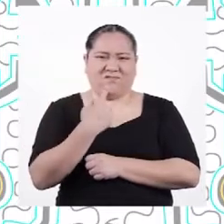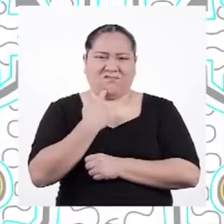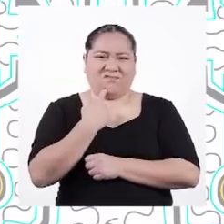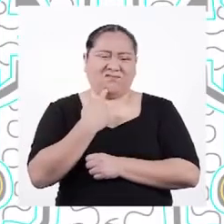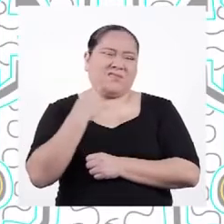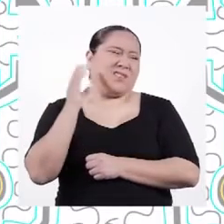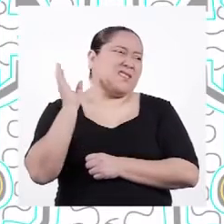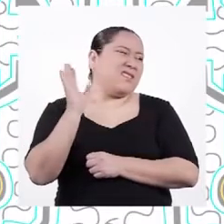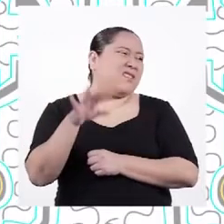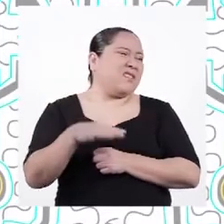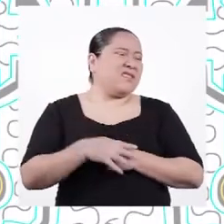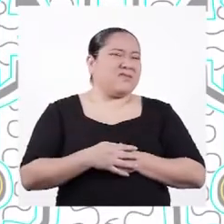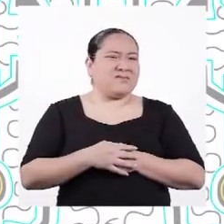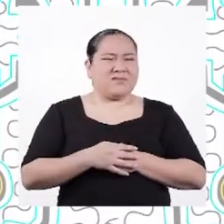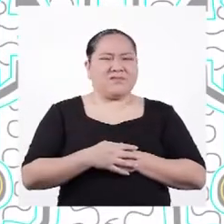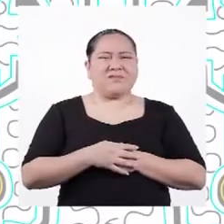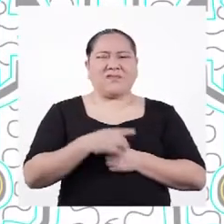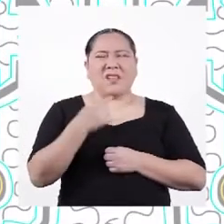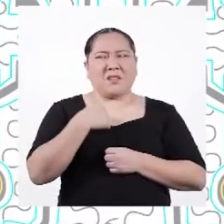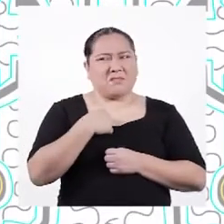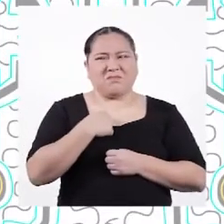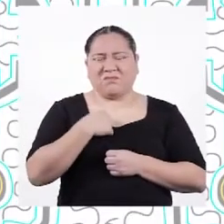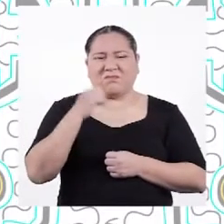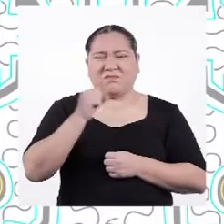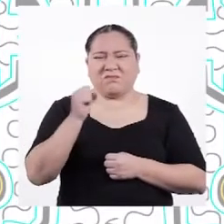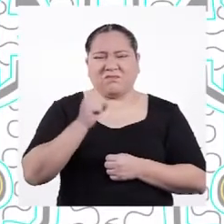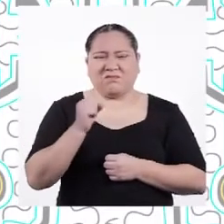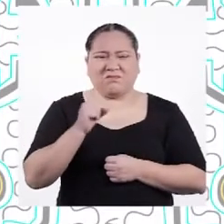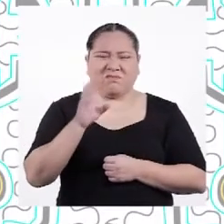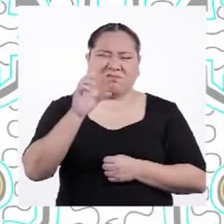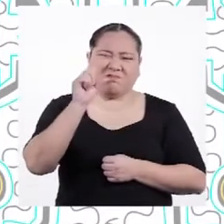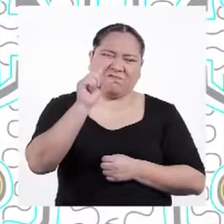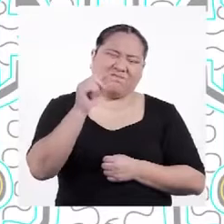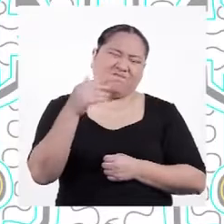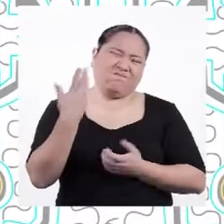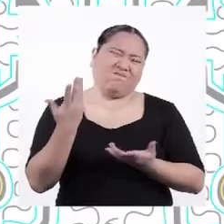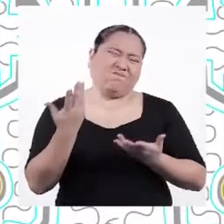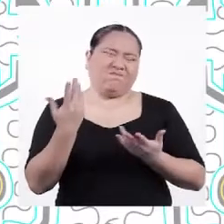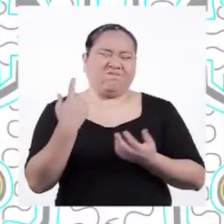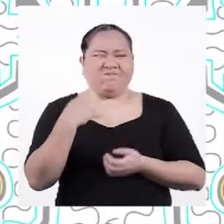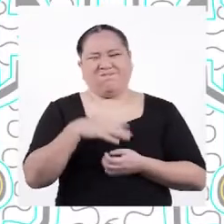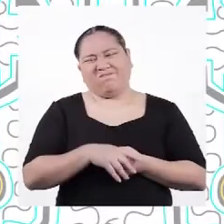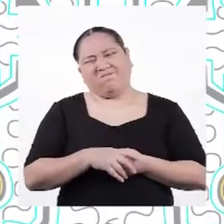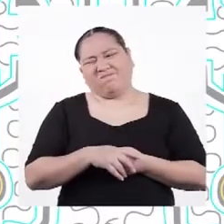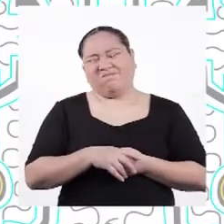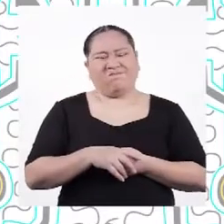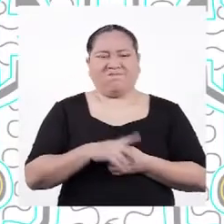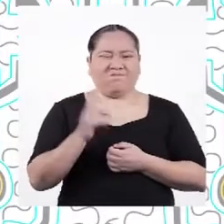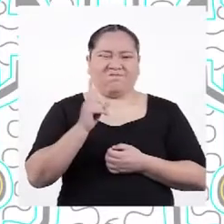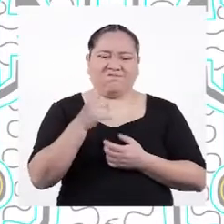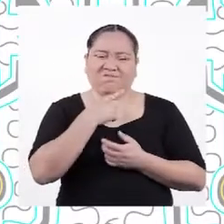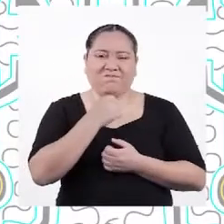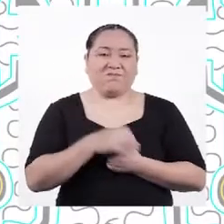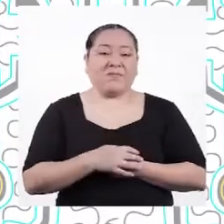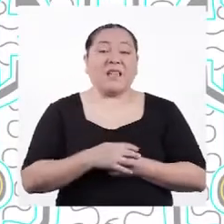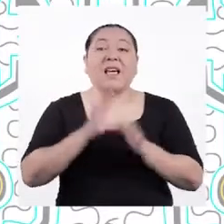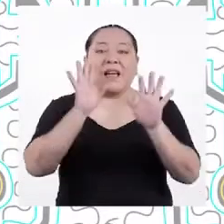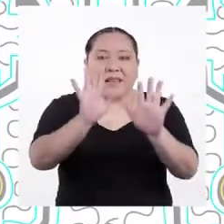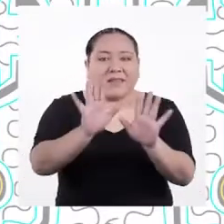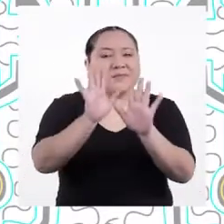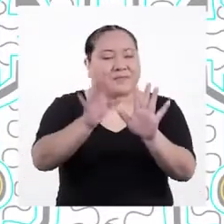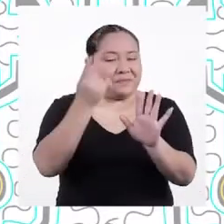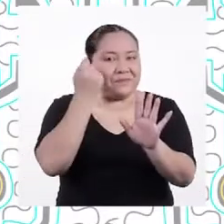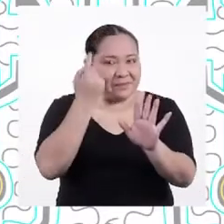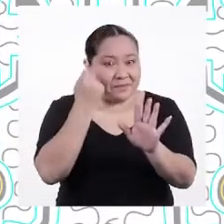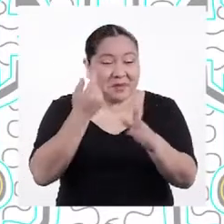mí también, la verdad. A mí también un poco. Los entiendo, pero todo ese esfuerzo no es en vano.